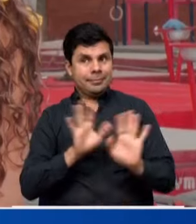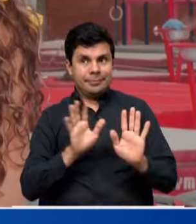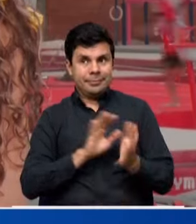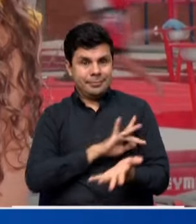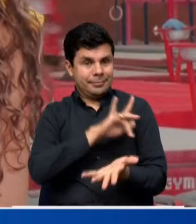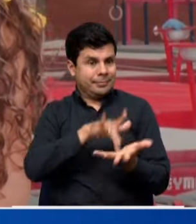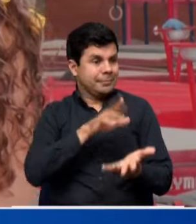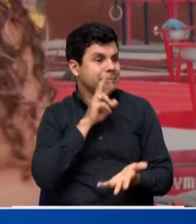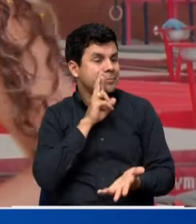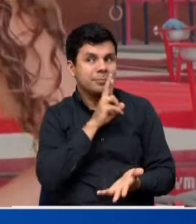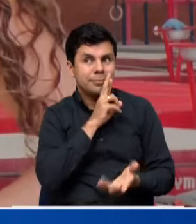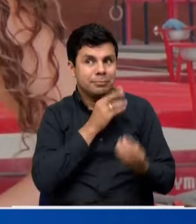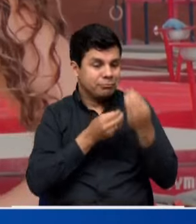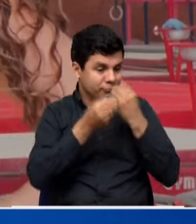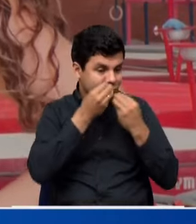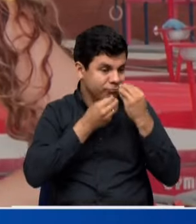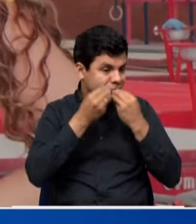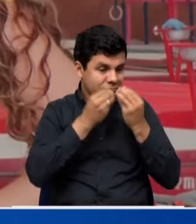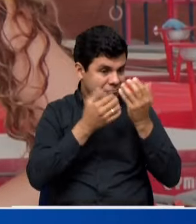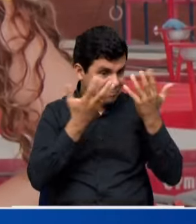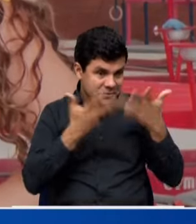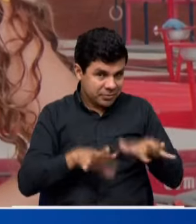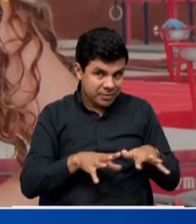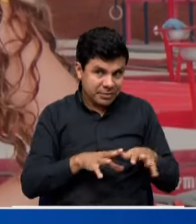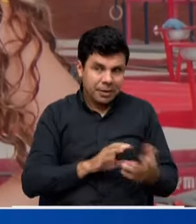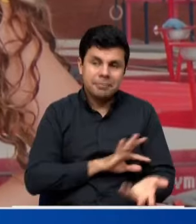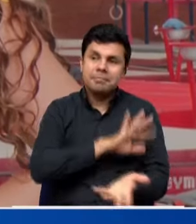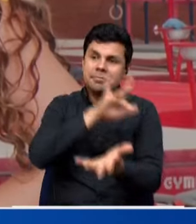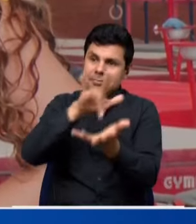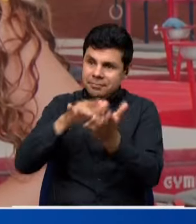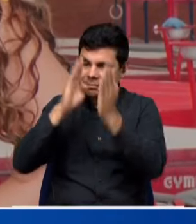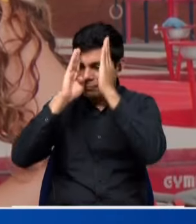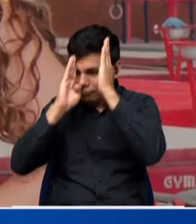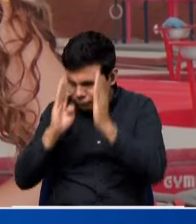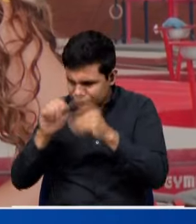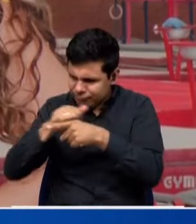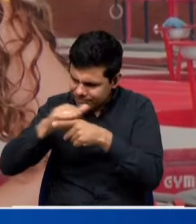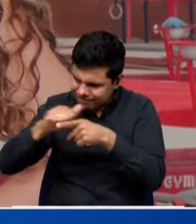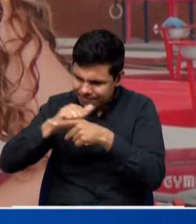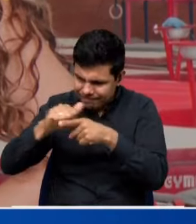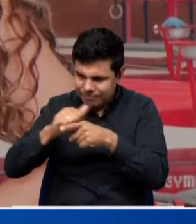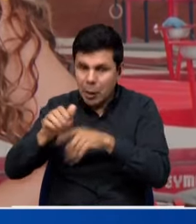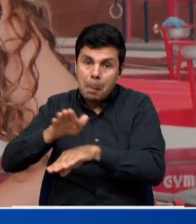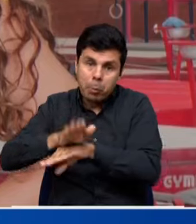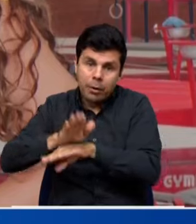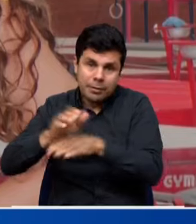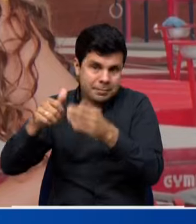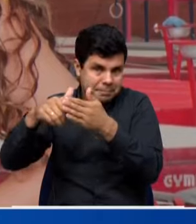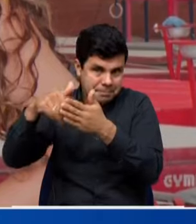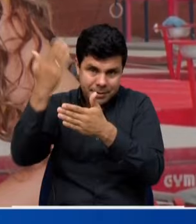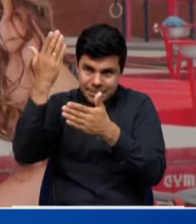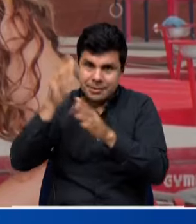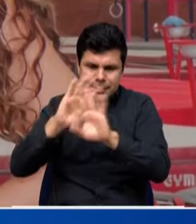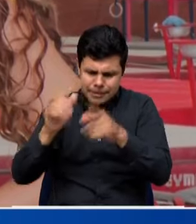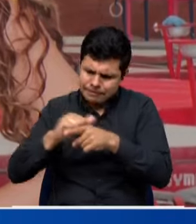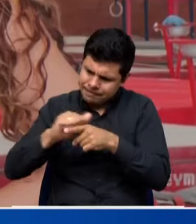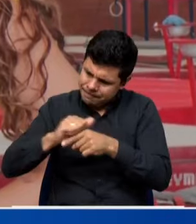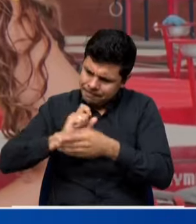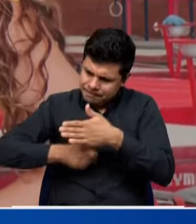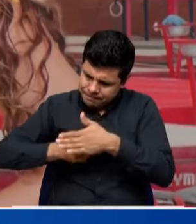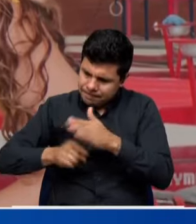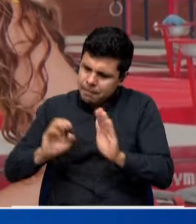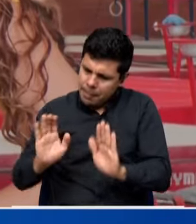llegué almorzadito y pues toca entrar mentalizado y enfocado a la siguiente jornada de entrenamiento para pues seguir mejorando día a